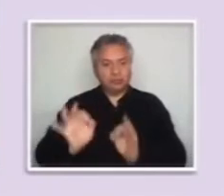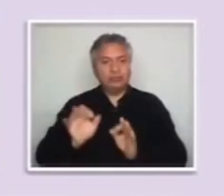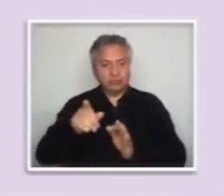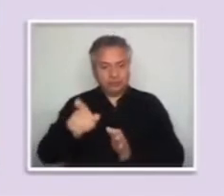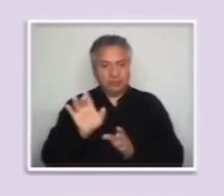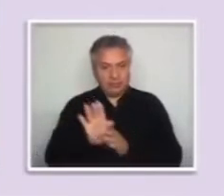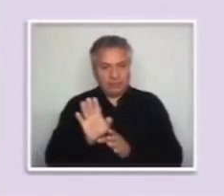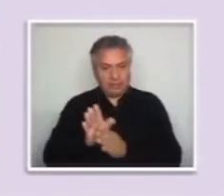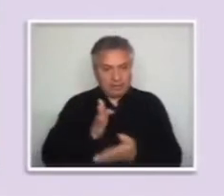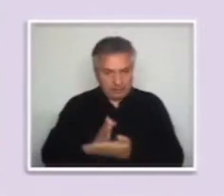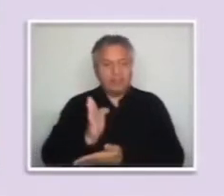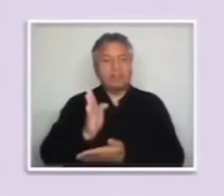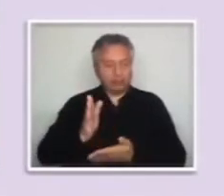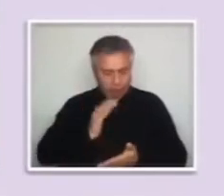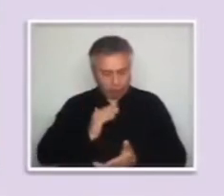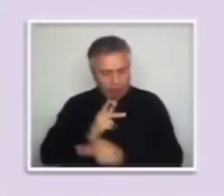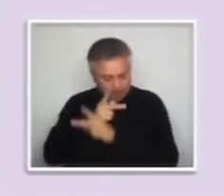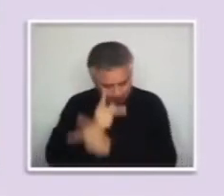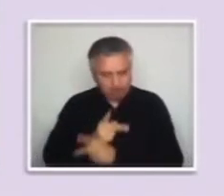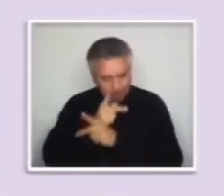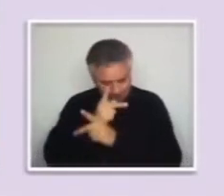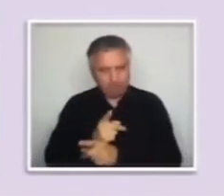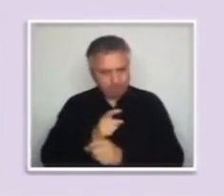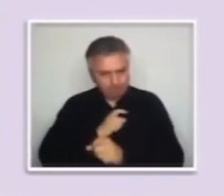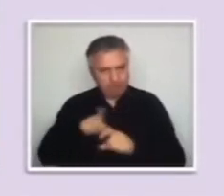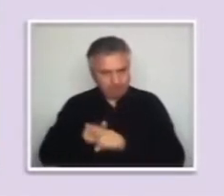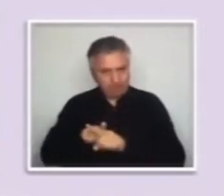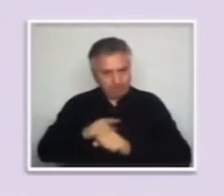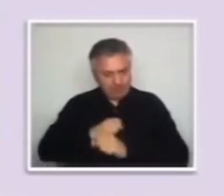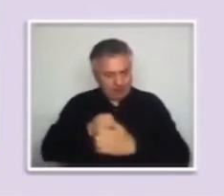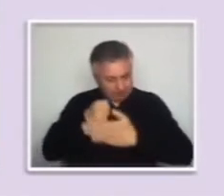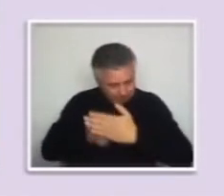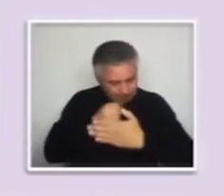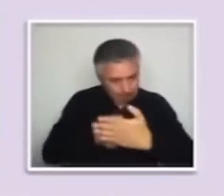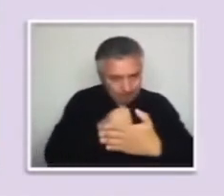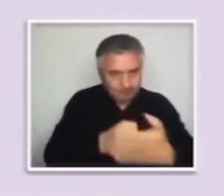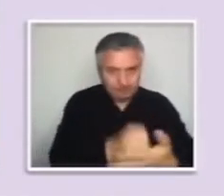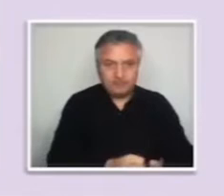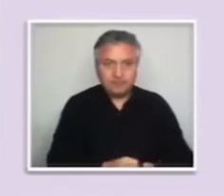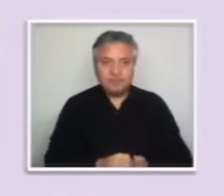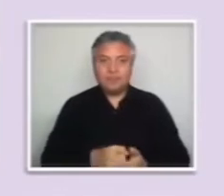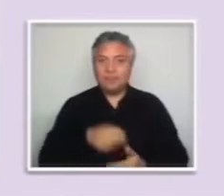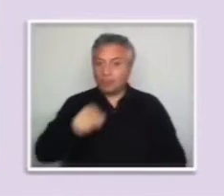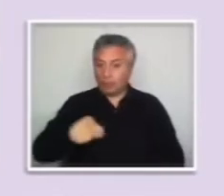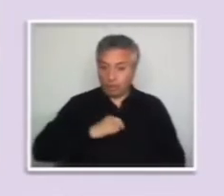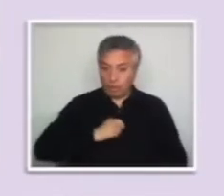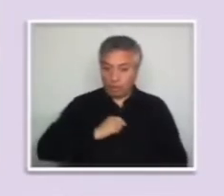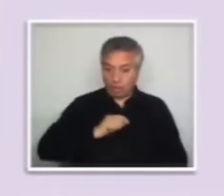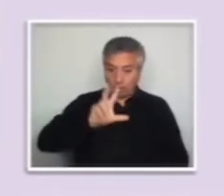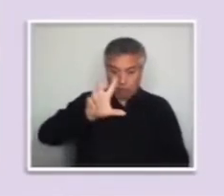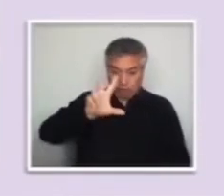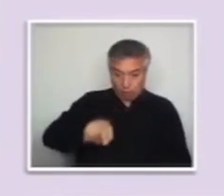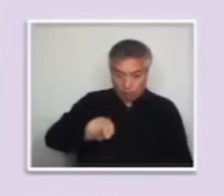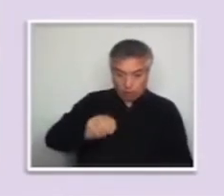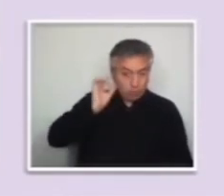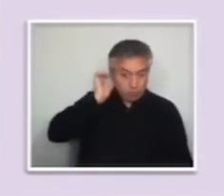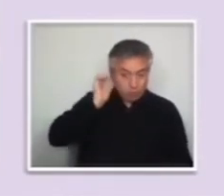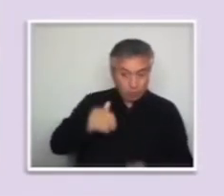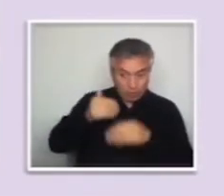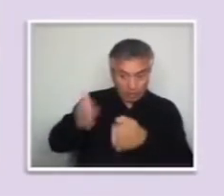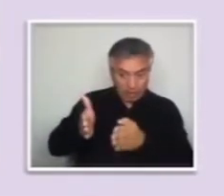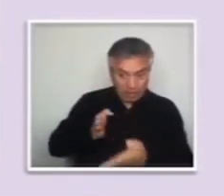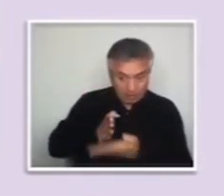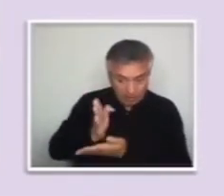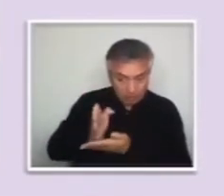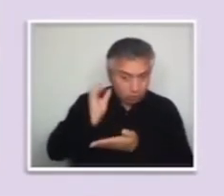materia de igualdad de género y empodramiento de la mujer son innegables, pero en las áreas, por ejemplo, de salud, de educación,